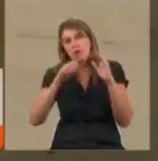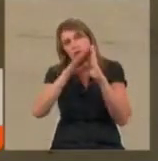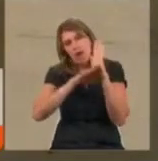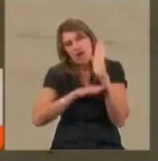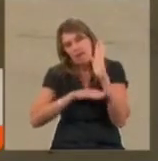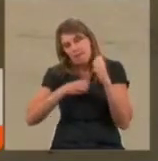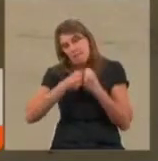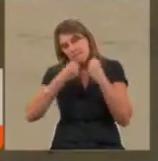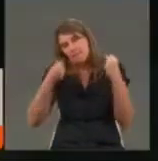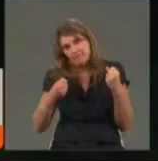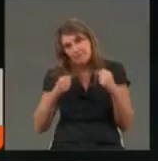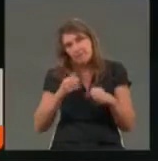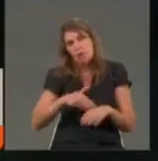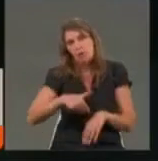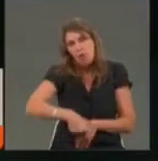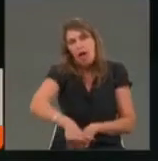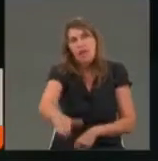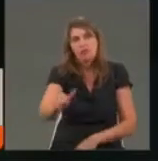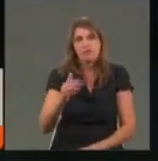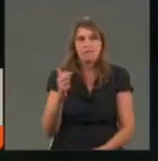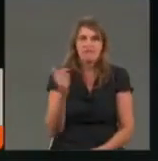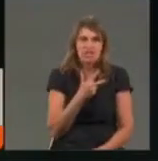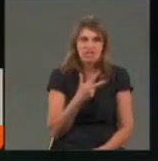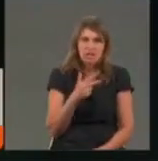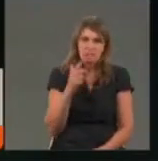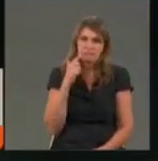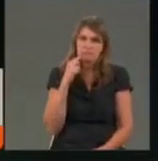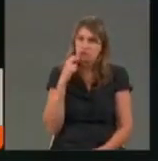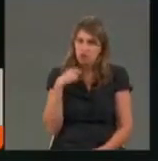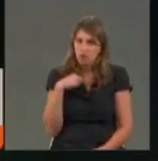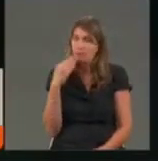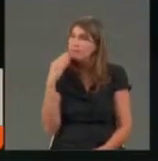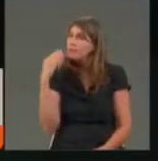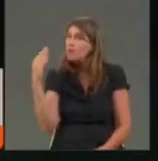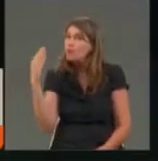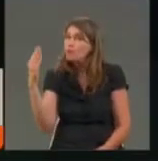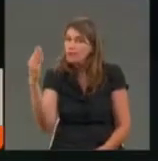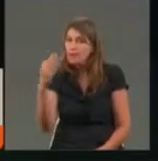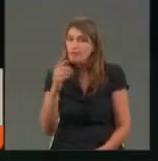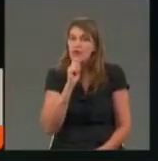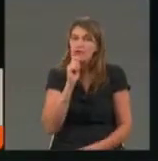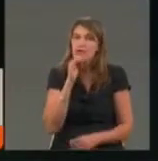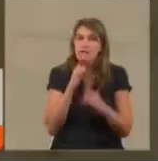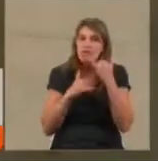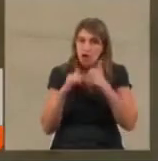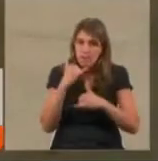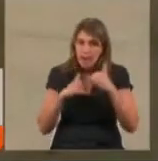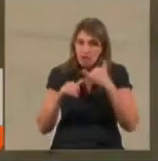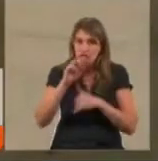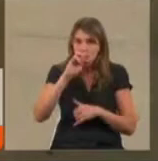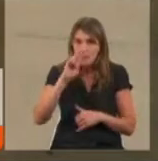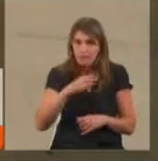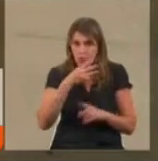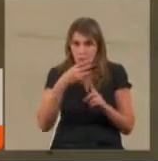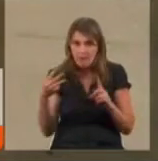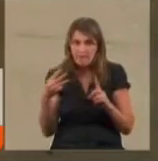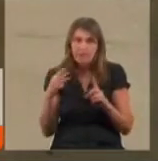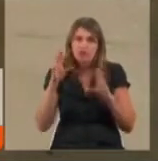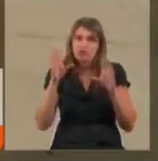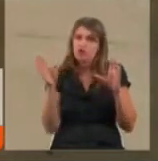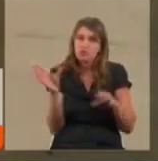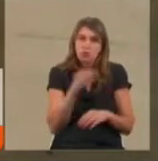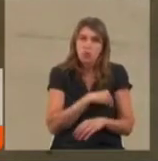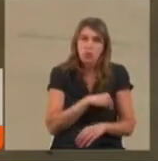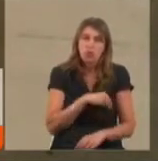de manera extraoficial, esta información, esta publicación en sí, tendría vigencia por todo el mes